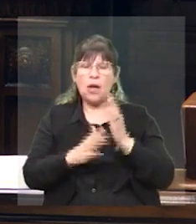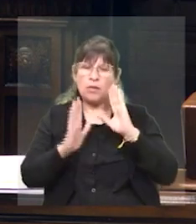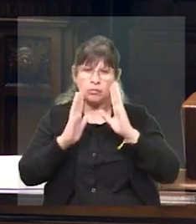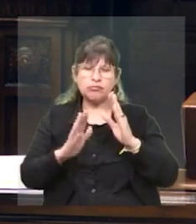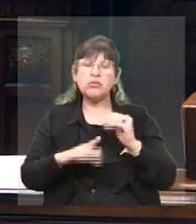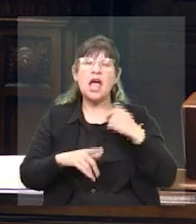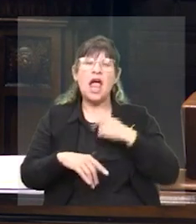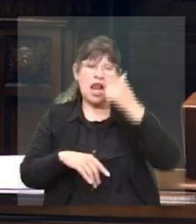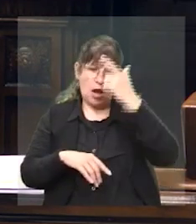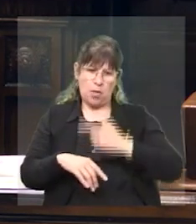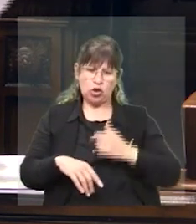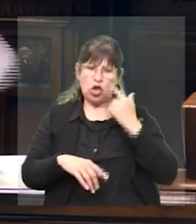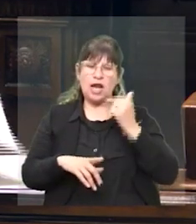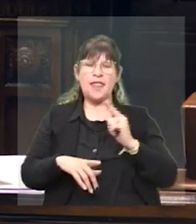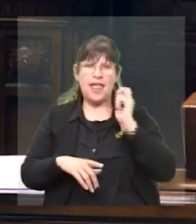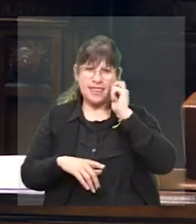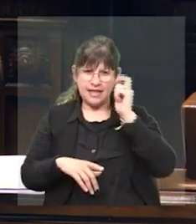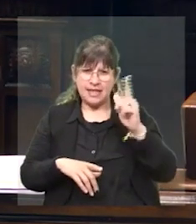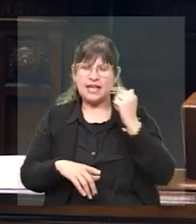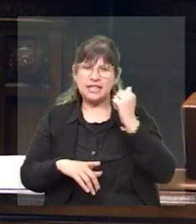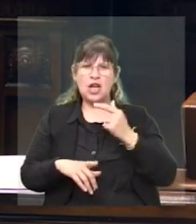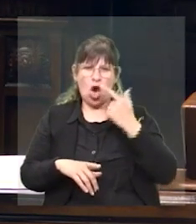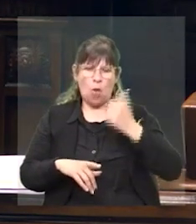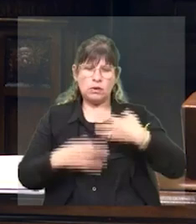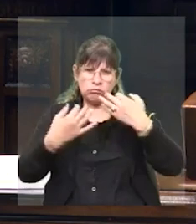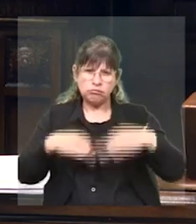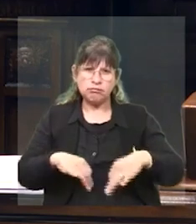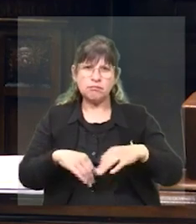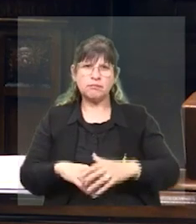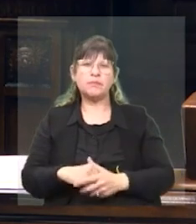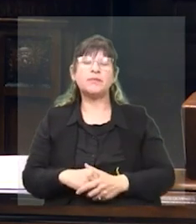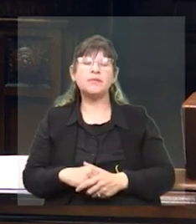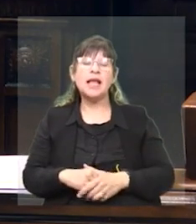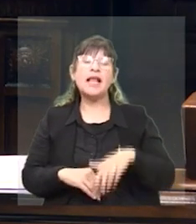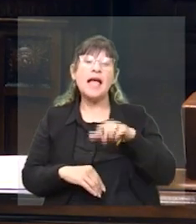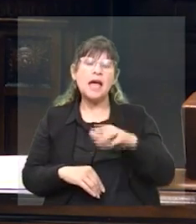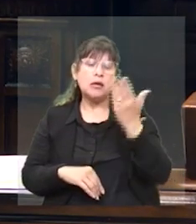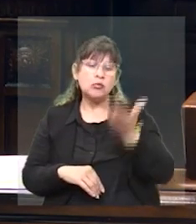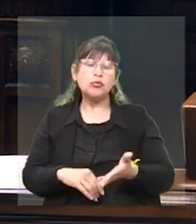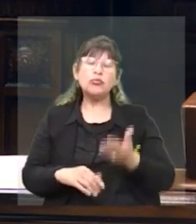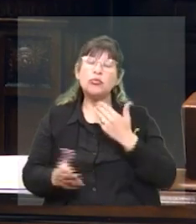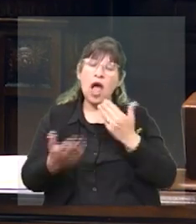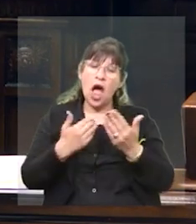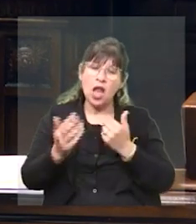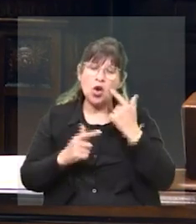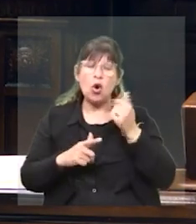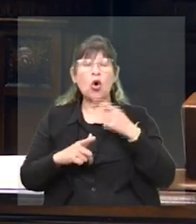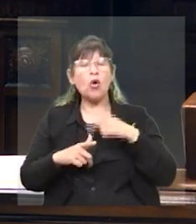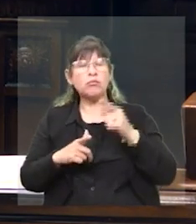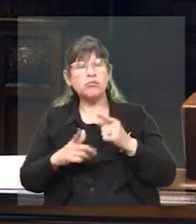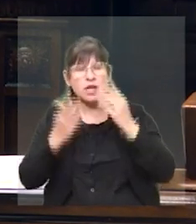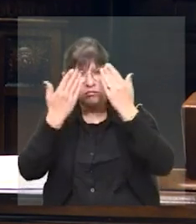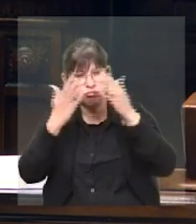personalidad su inteligencia y su hombría de bien fue un hombre de diálogo de espíritu amplio